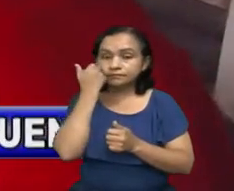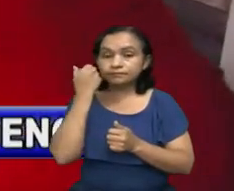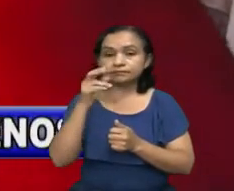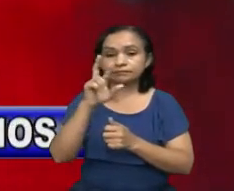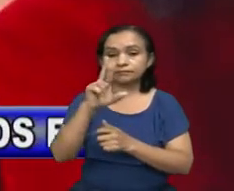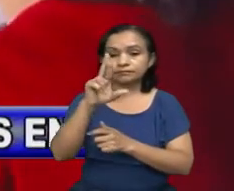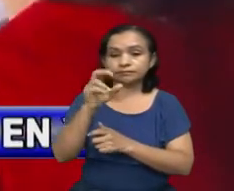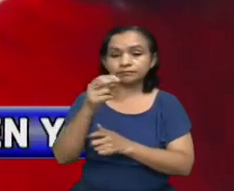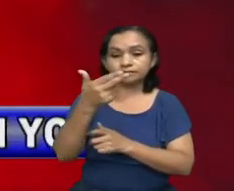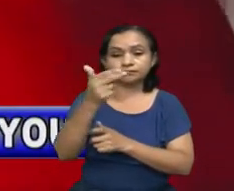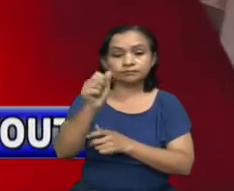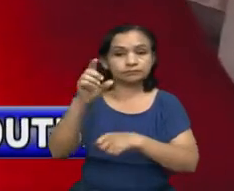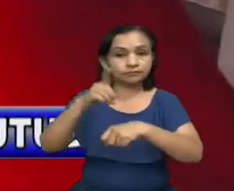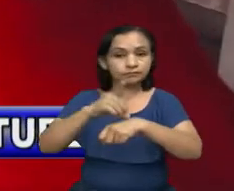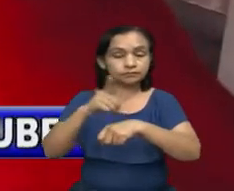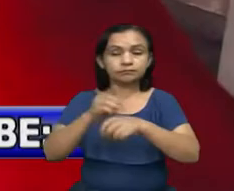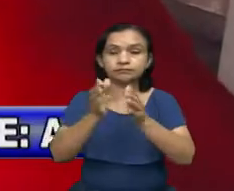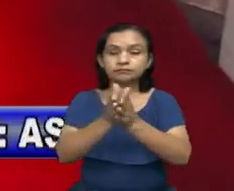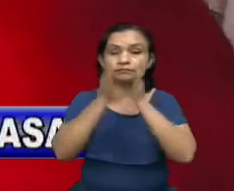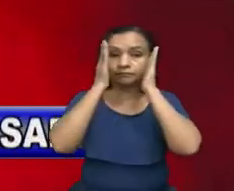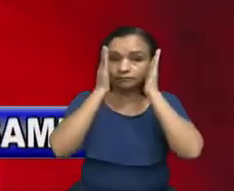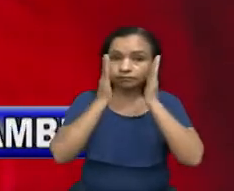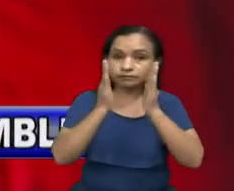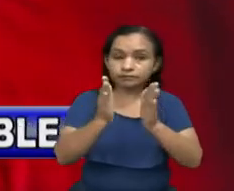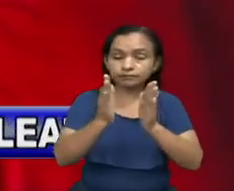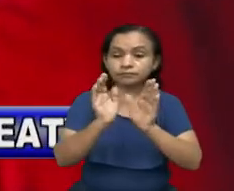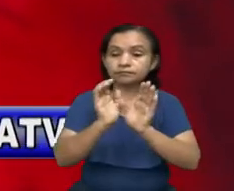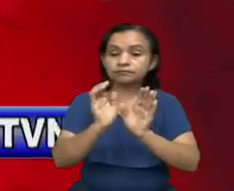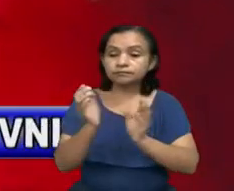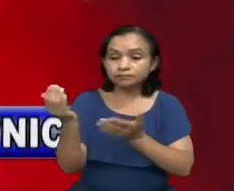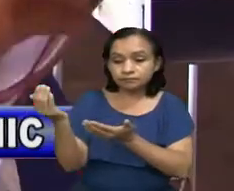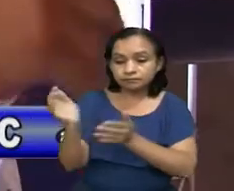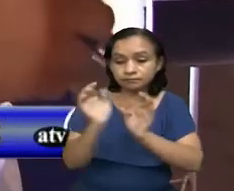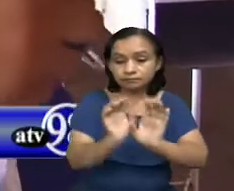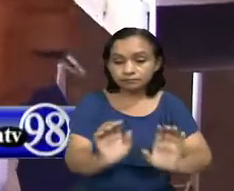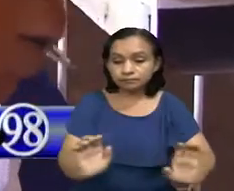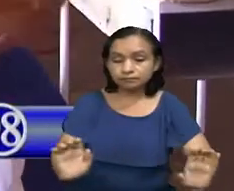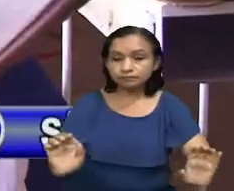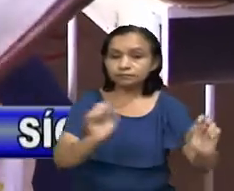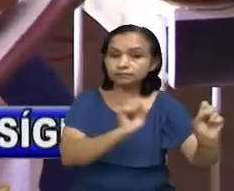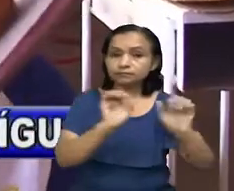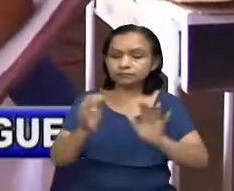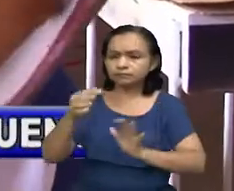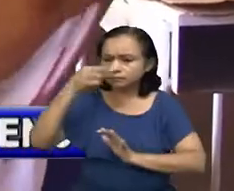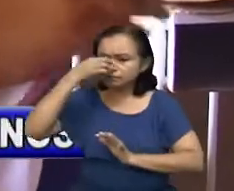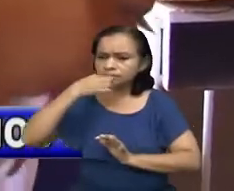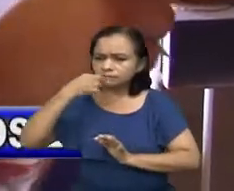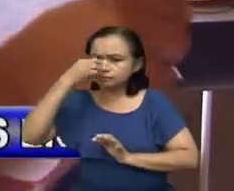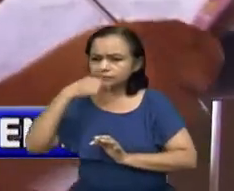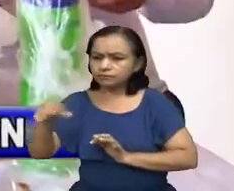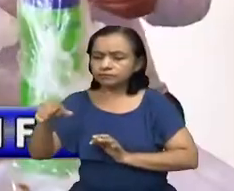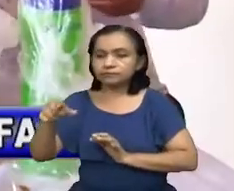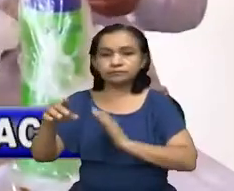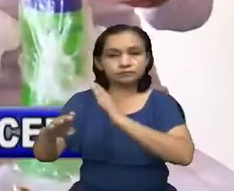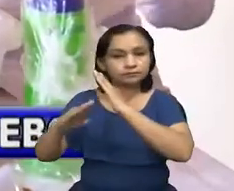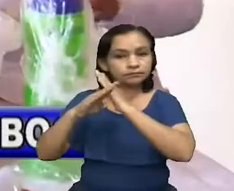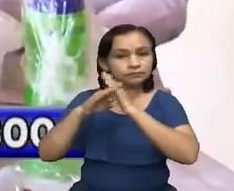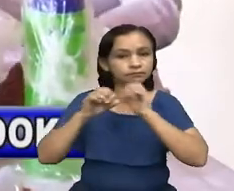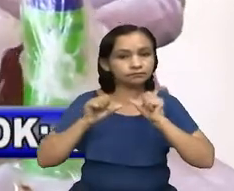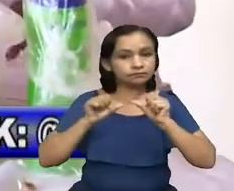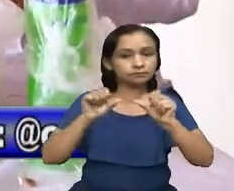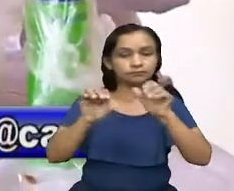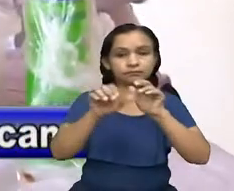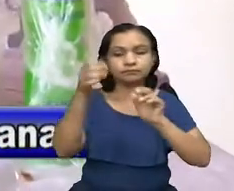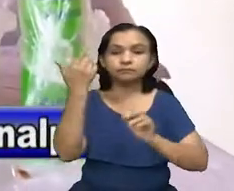Rocha recomienda prestar atención cuando el niño o la niña muestre síntomas de gripe común para impedir que evolucione